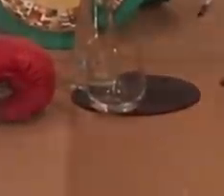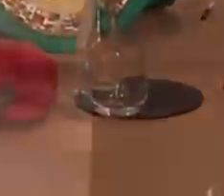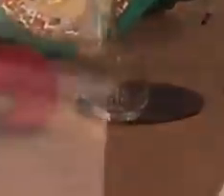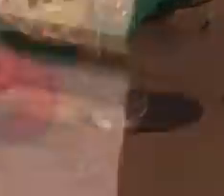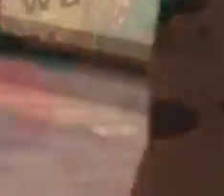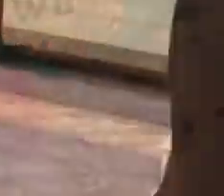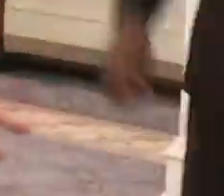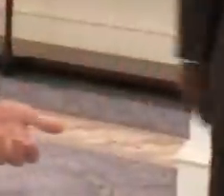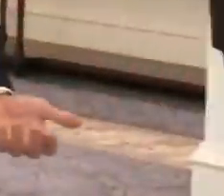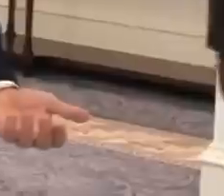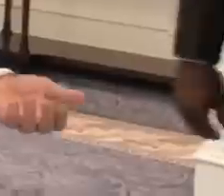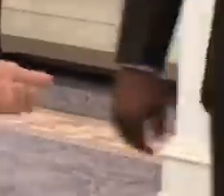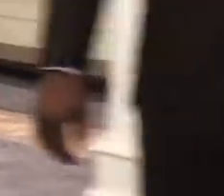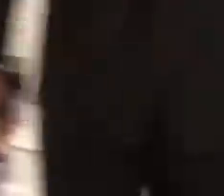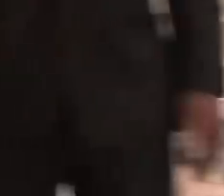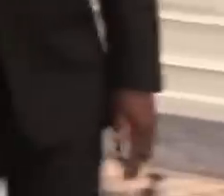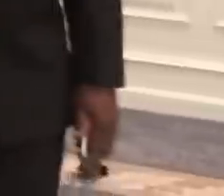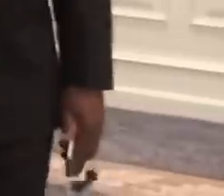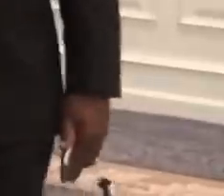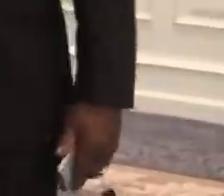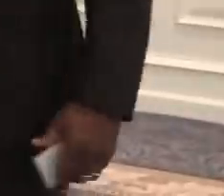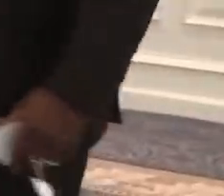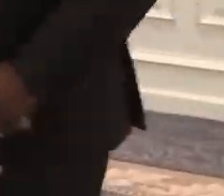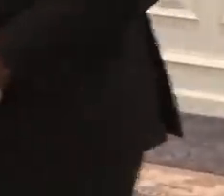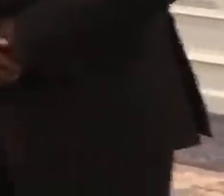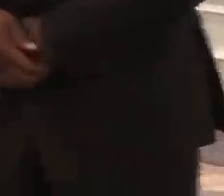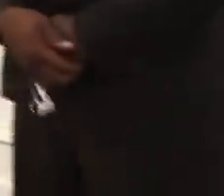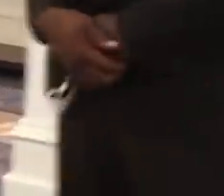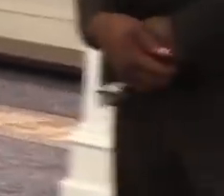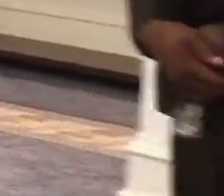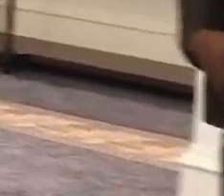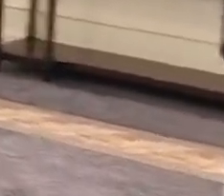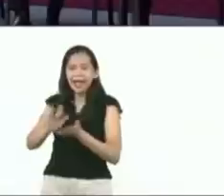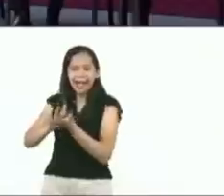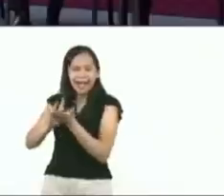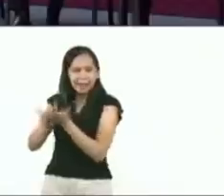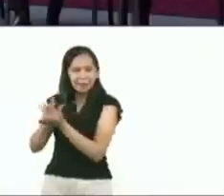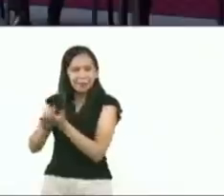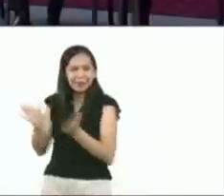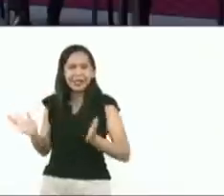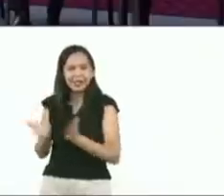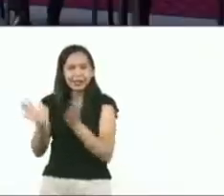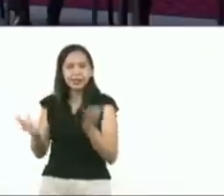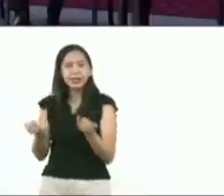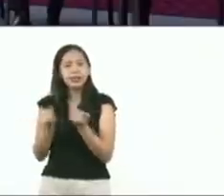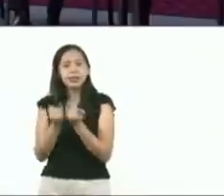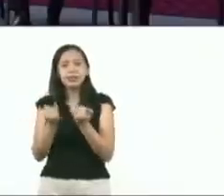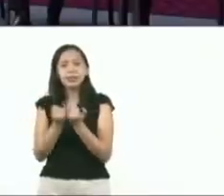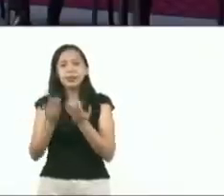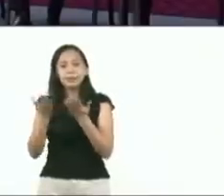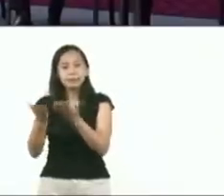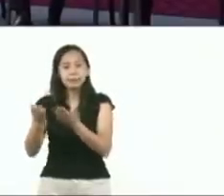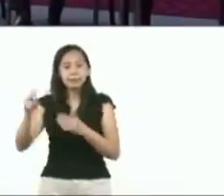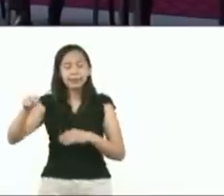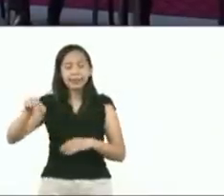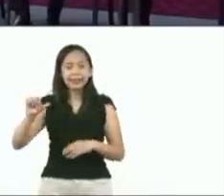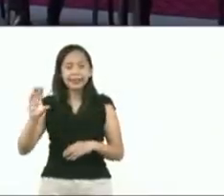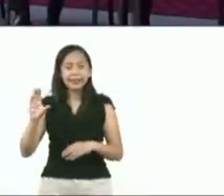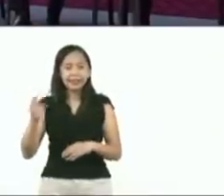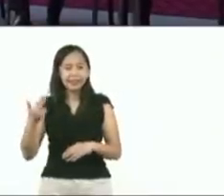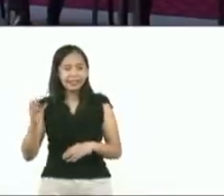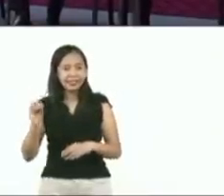del mundo, el Canelo, Juan Manuel Márquez, por cierto, Don Nacho Beristain, aquí está Don Nacho, un reconocimiento a uno de los grandes y